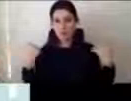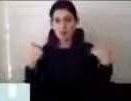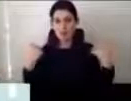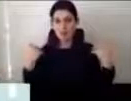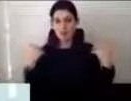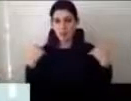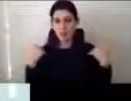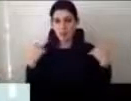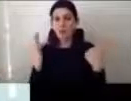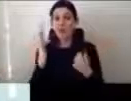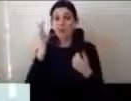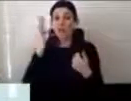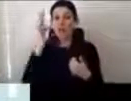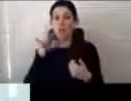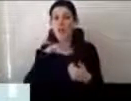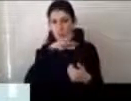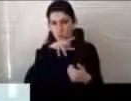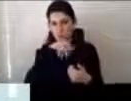adulta.